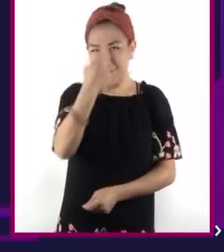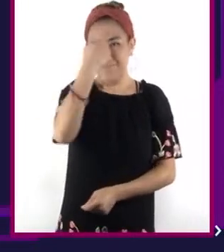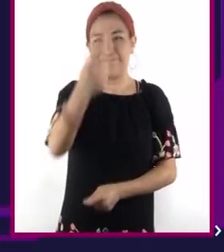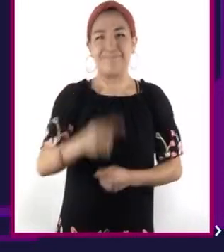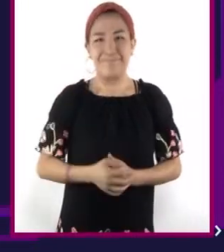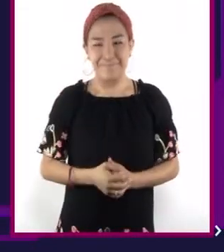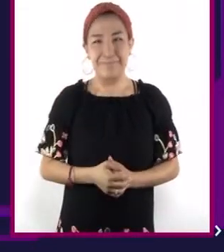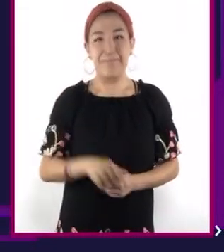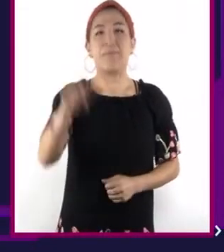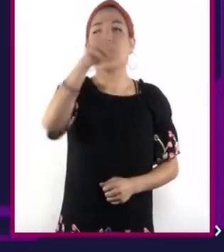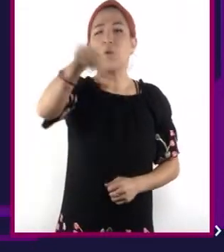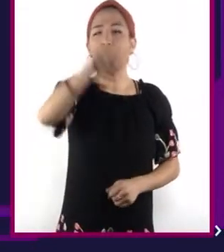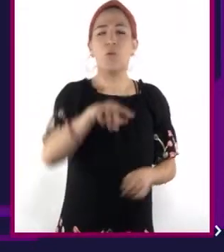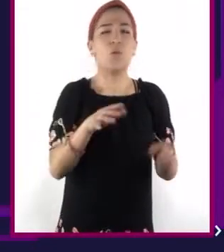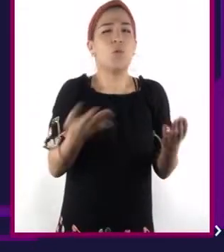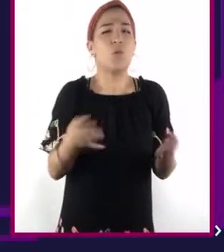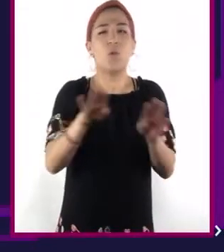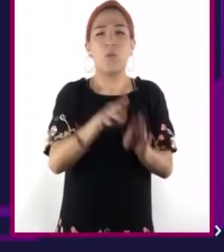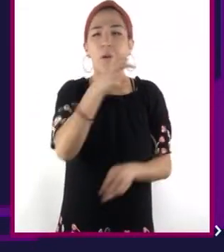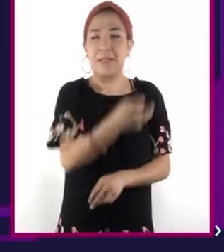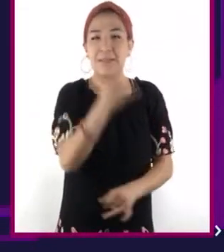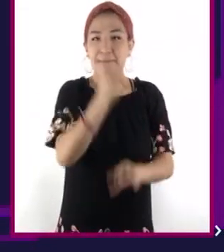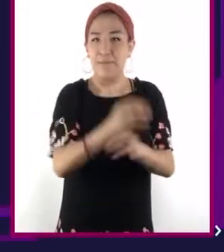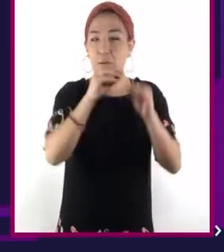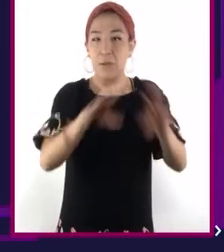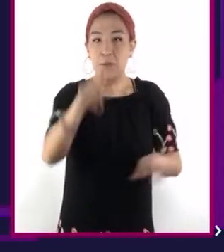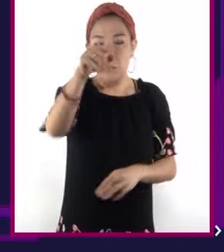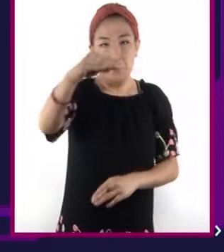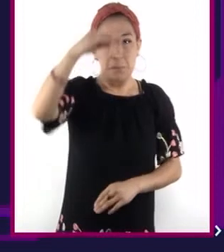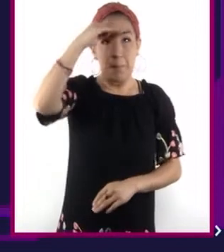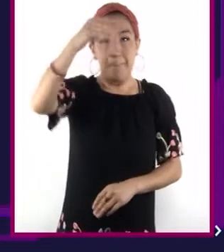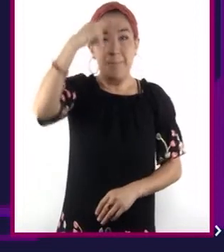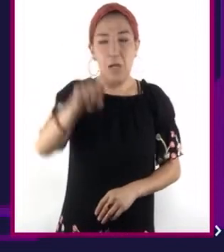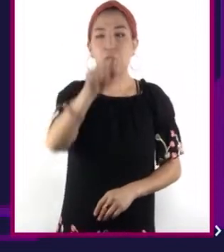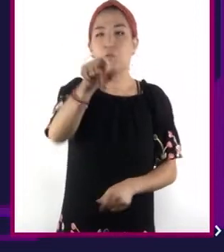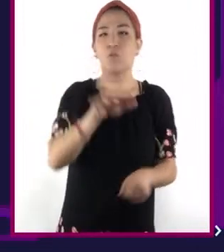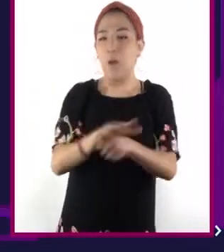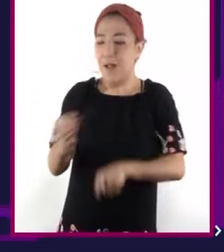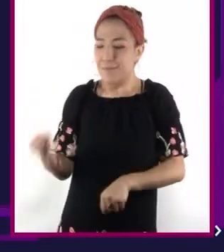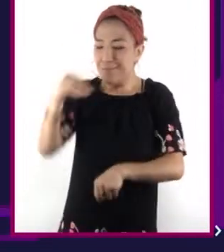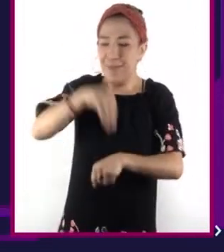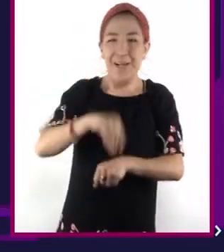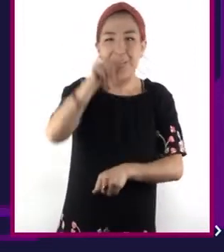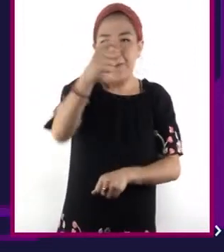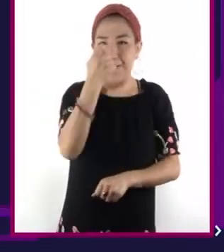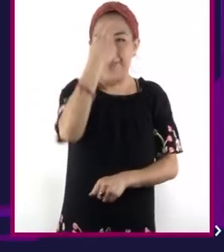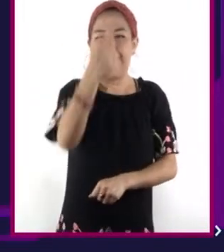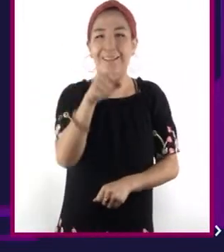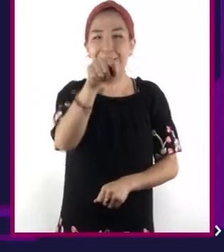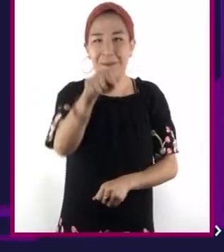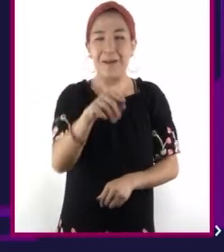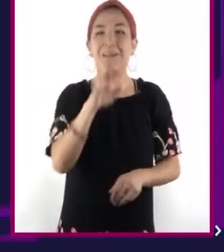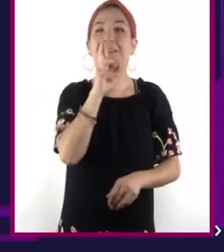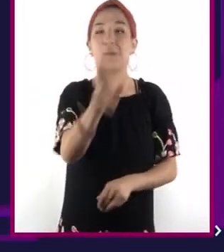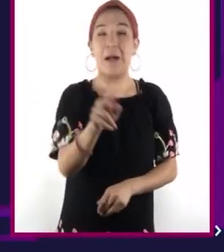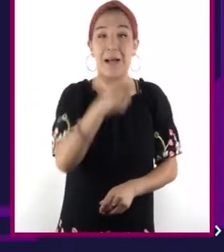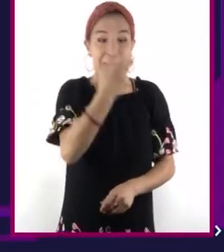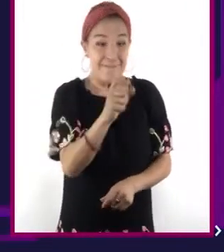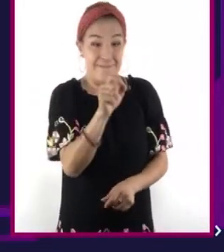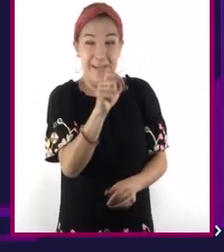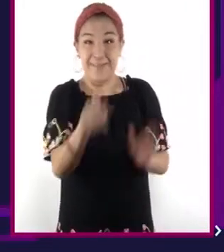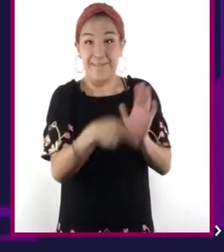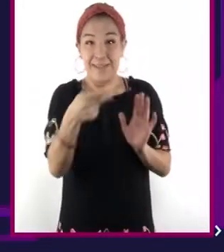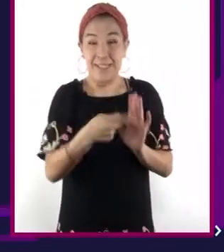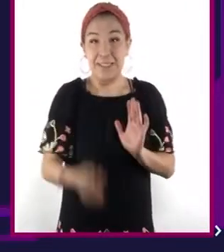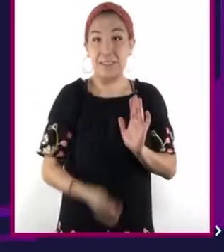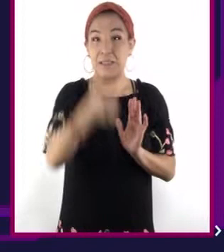casa, ¿qué tomarían en cuenta para inventar los resultados de 20 volados de tal manera que